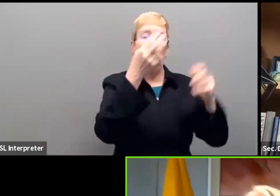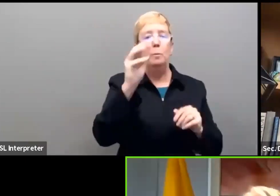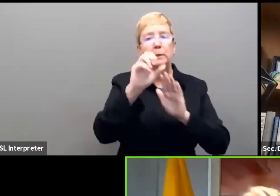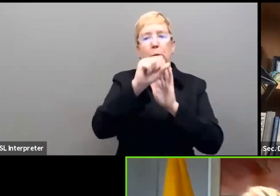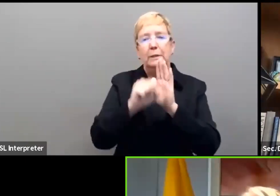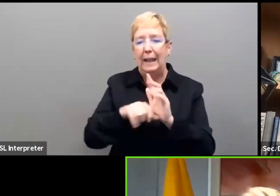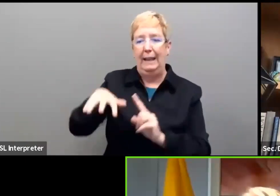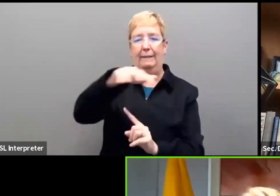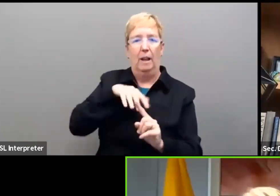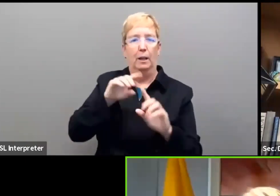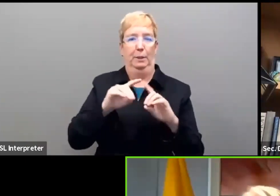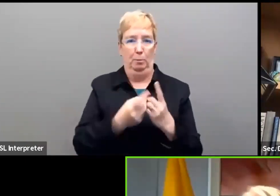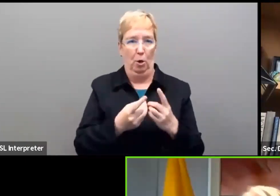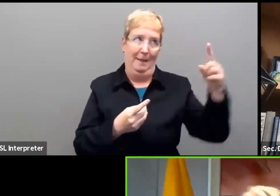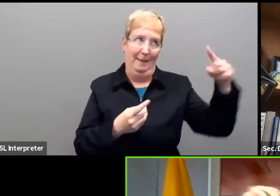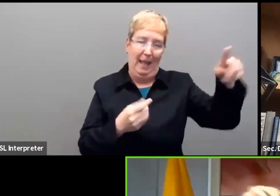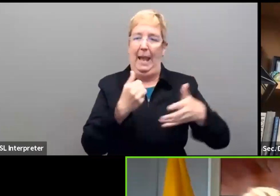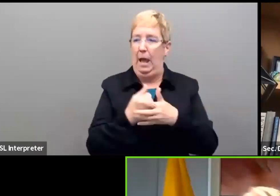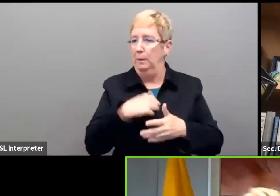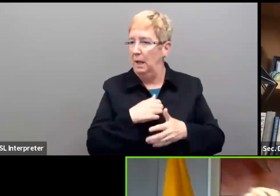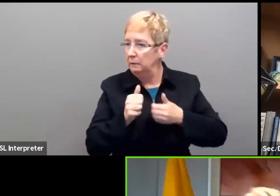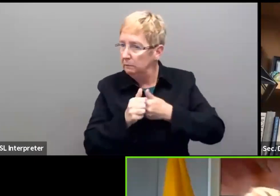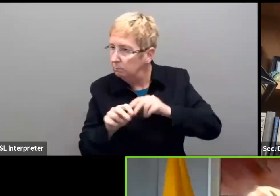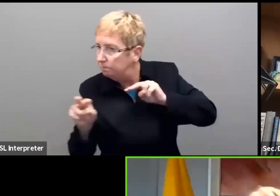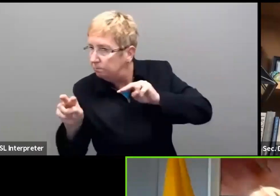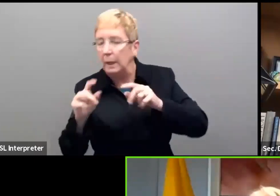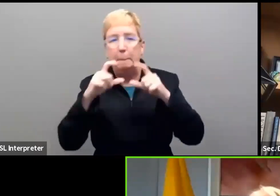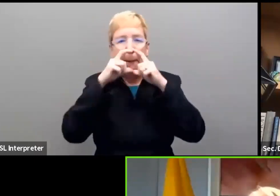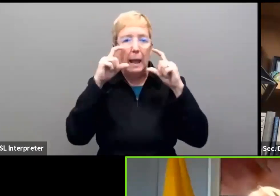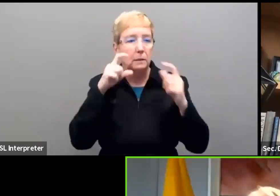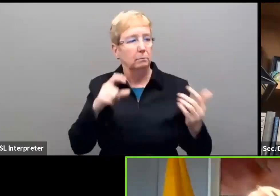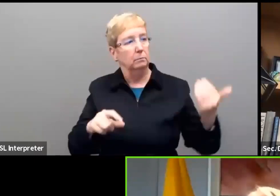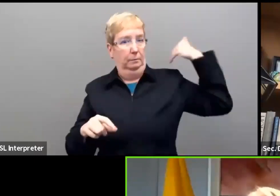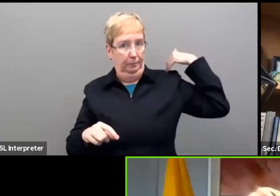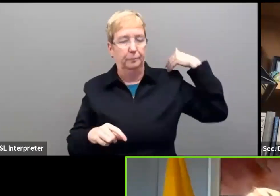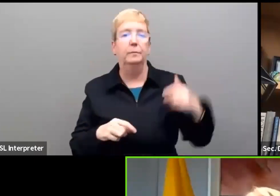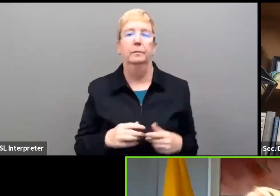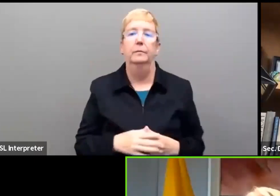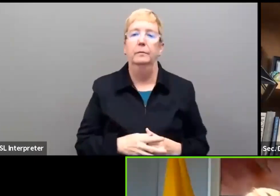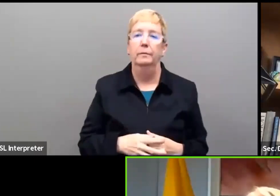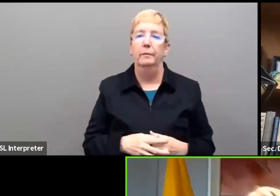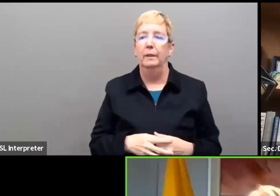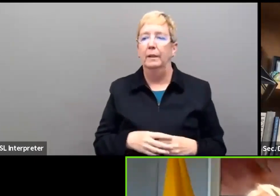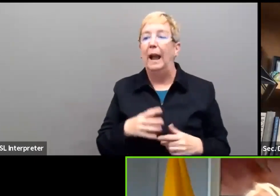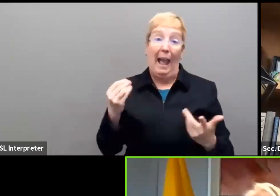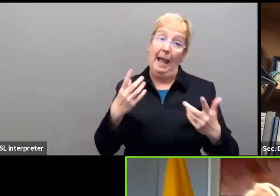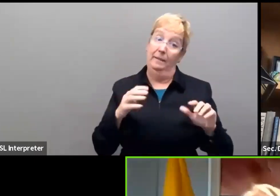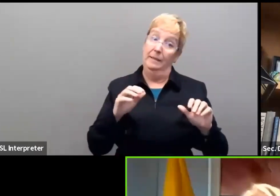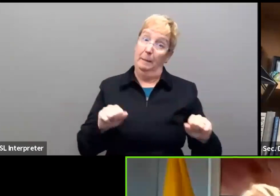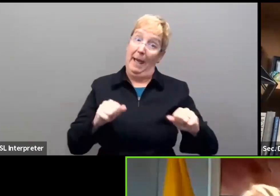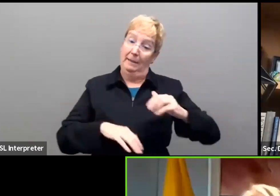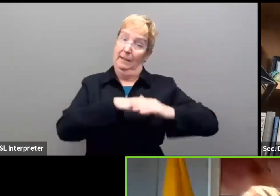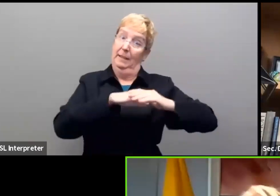valer los decretos fue muy difícil, el mandato o el decreto de utilizar cubrebocas. ¿Hay alguna noticia acerca de